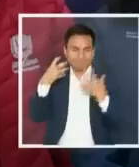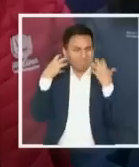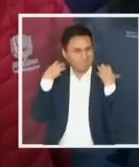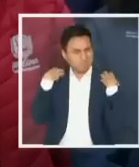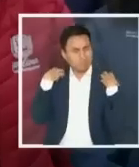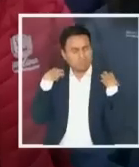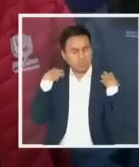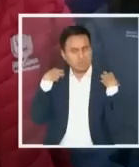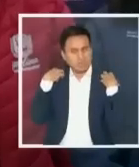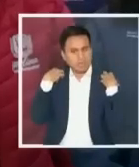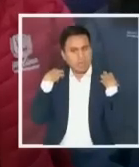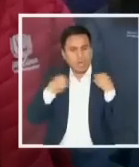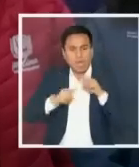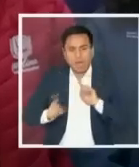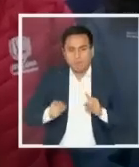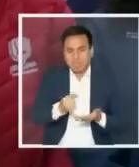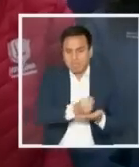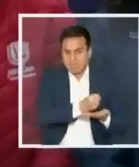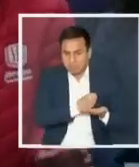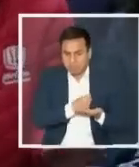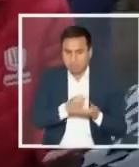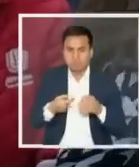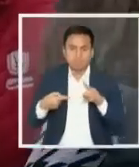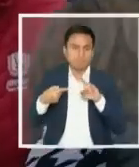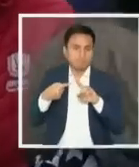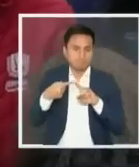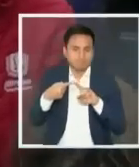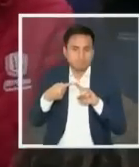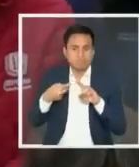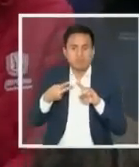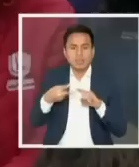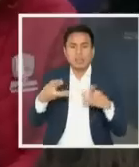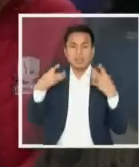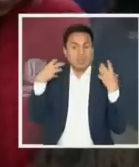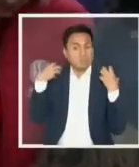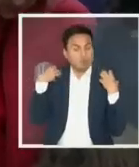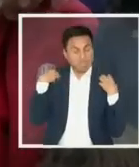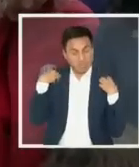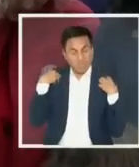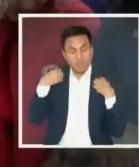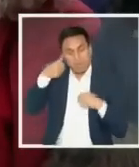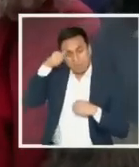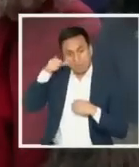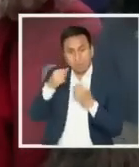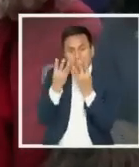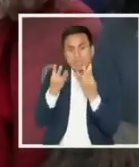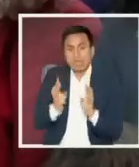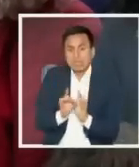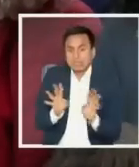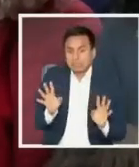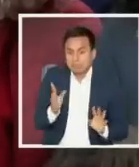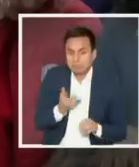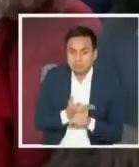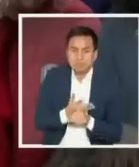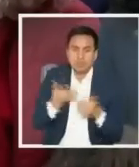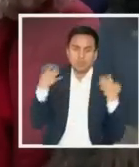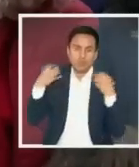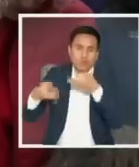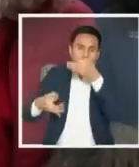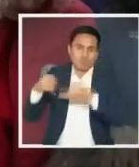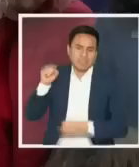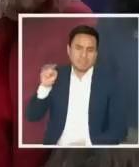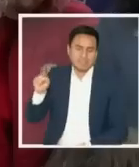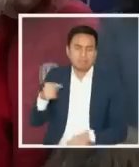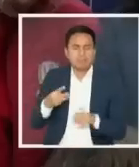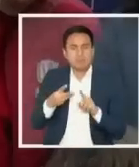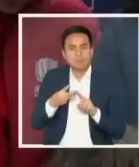ministro Montes se enteró el día que se publica en El Norte este artículo periodístico. Entonces, ¿cómo? Y al